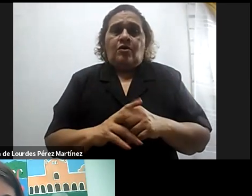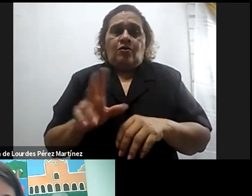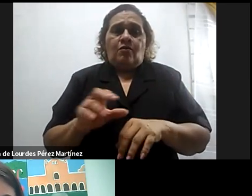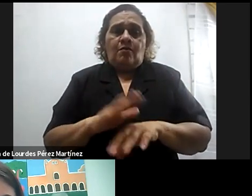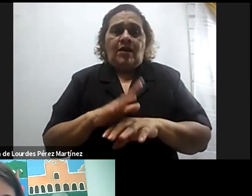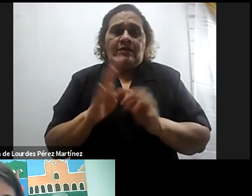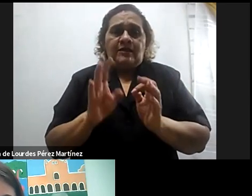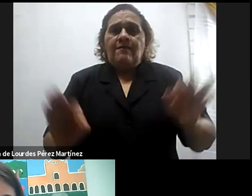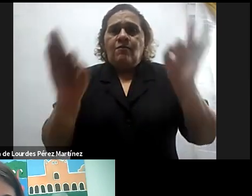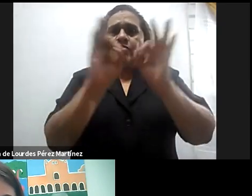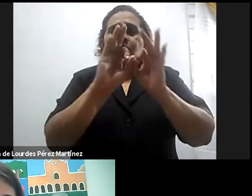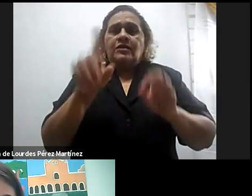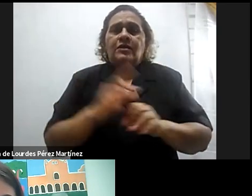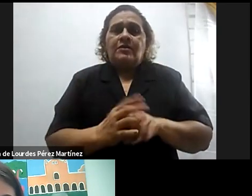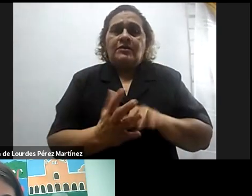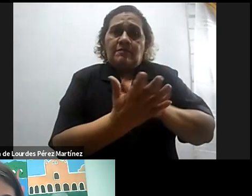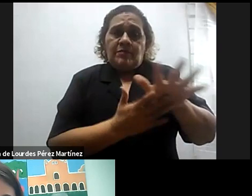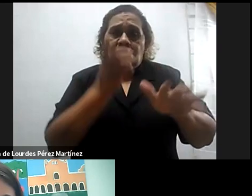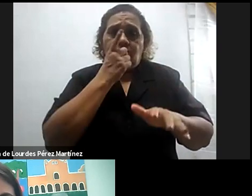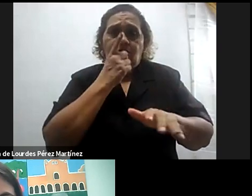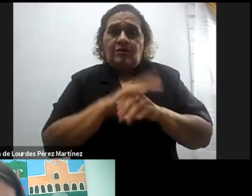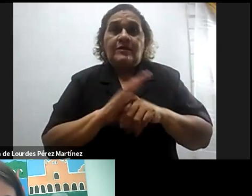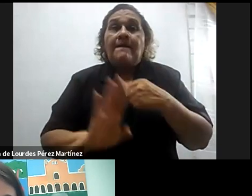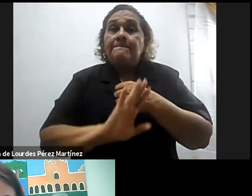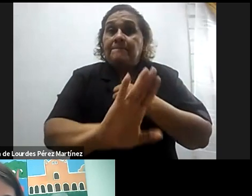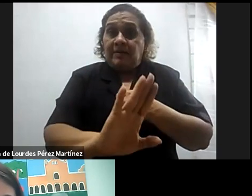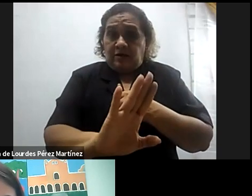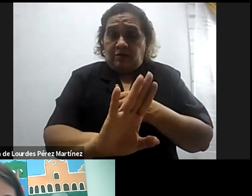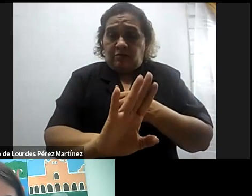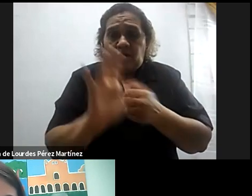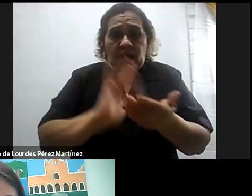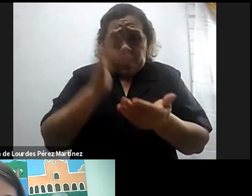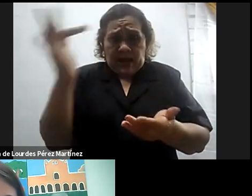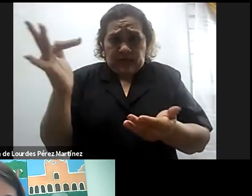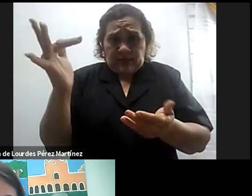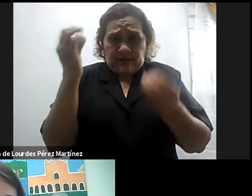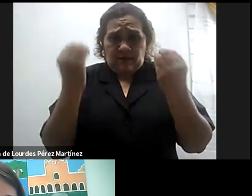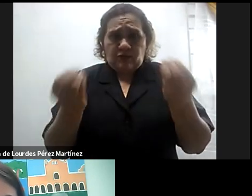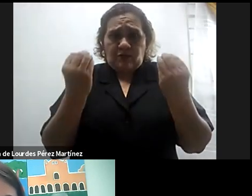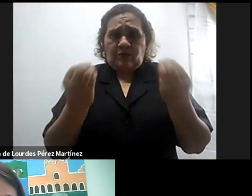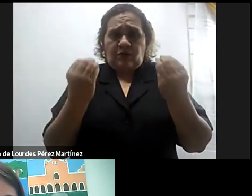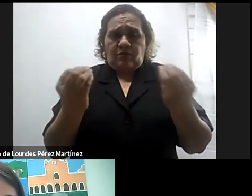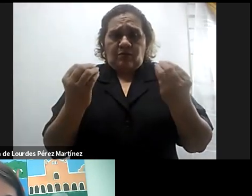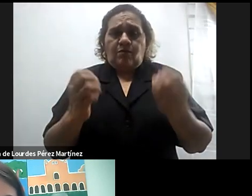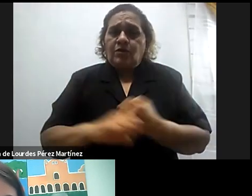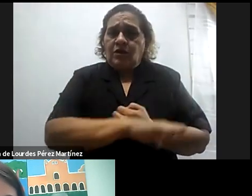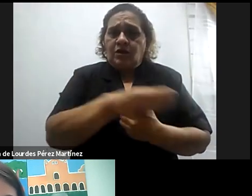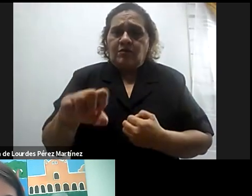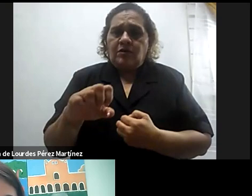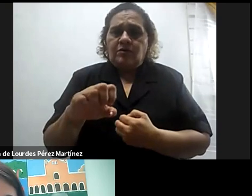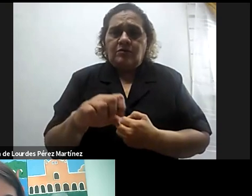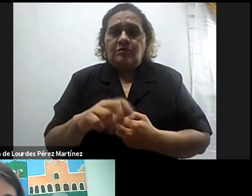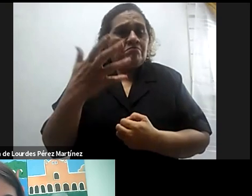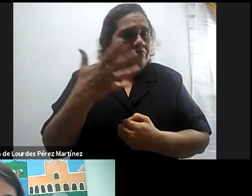que tratar el pie diabético, pues es prevenirlo, ¿no? Entonces agradecemos inmensamente también el espacio. Cuentan ustedes